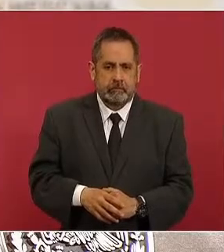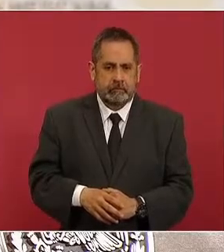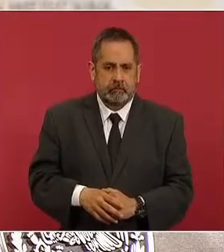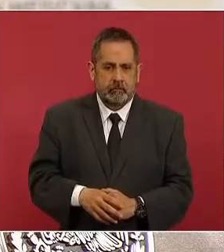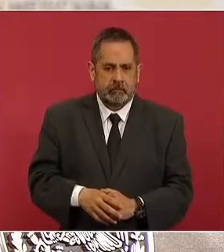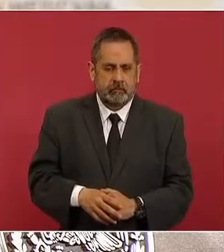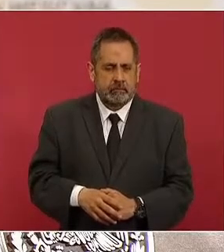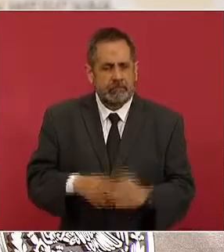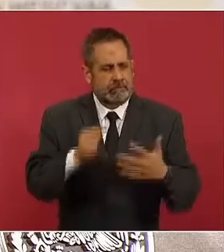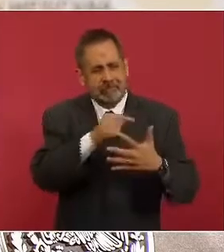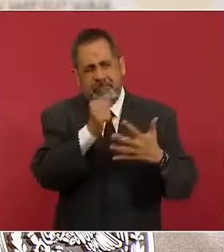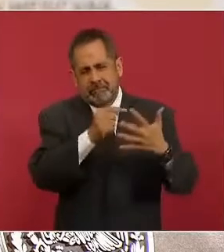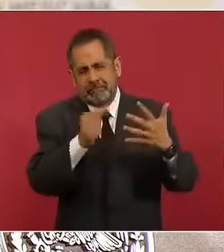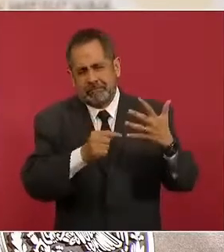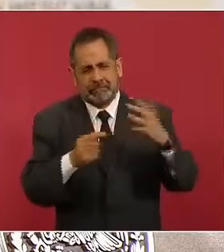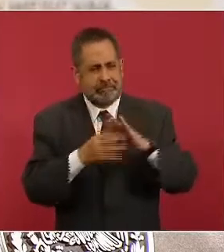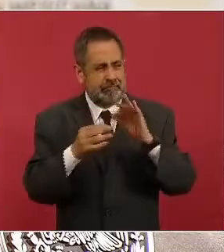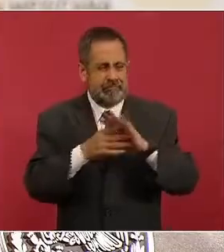Y otros, ¿no?